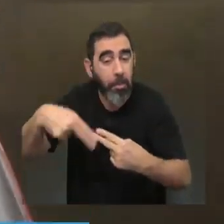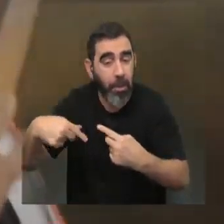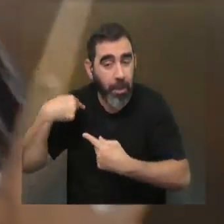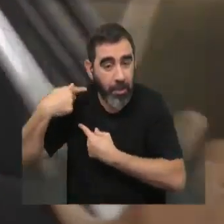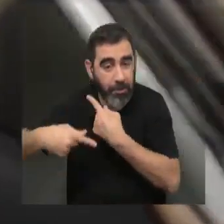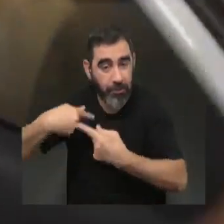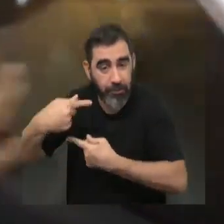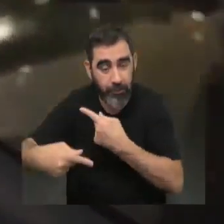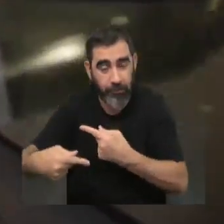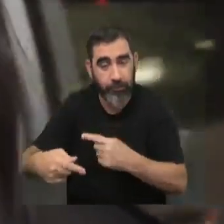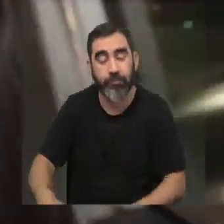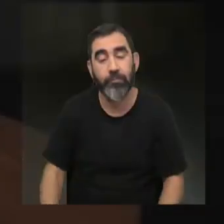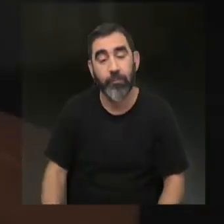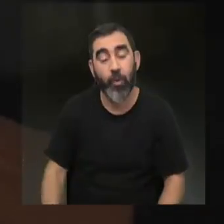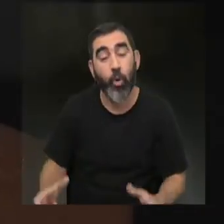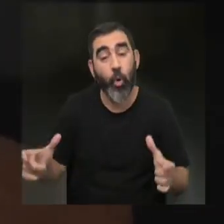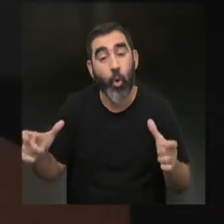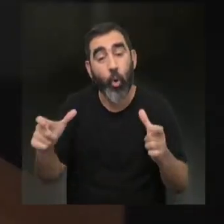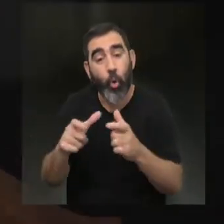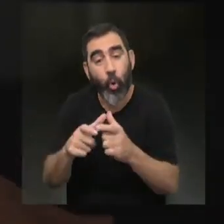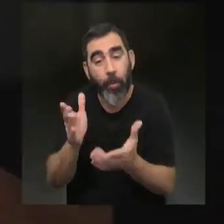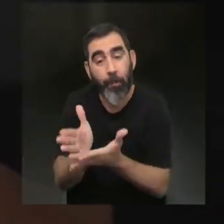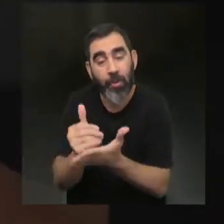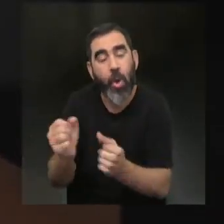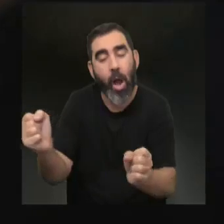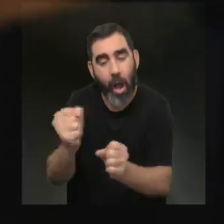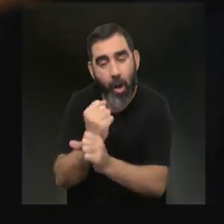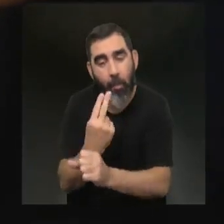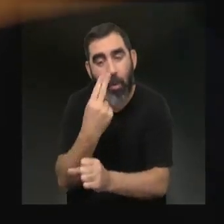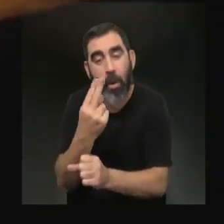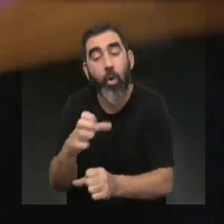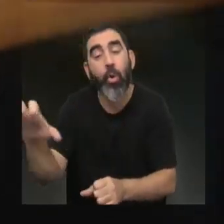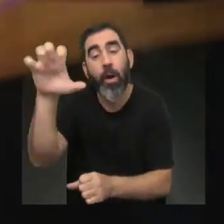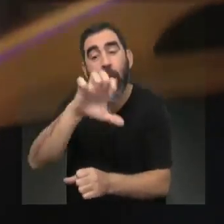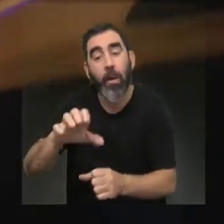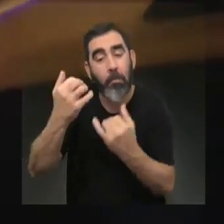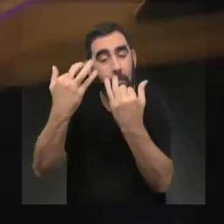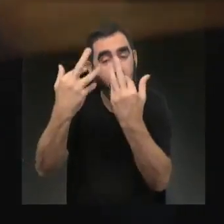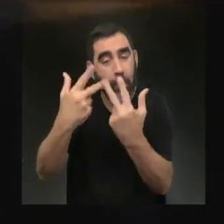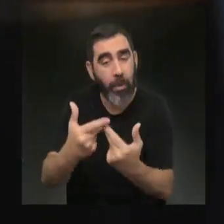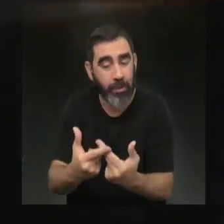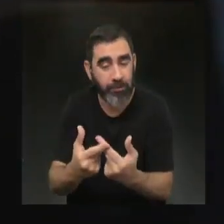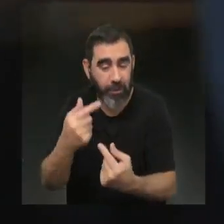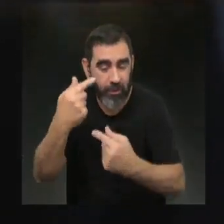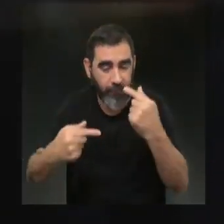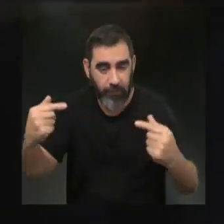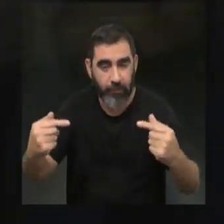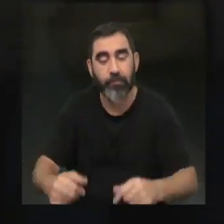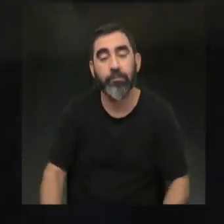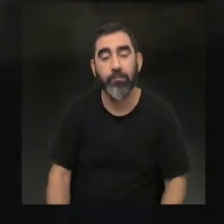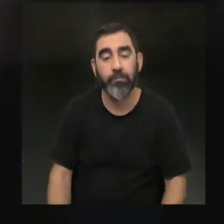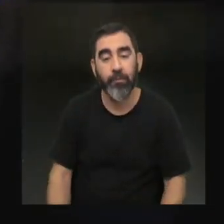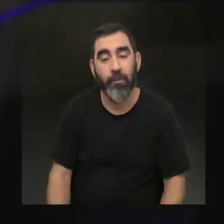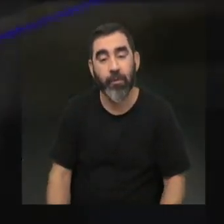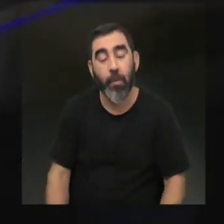tradicional. Una comisión estatal ya ha concedido licencias a empresas de vehículos autónomos como Waymo y Cruise.